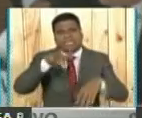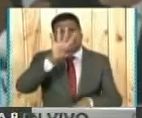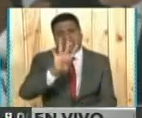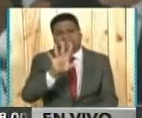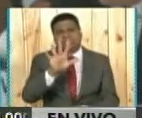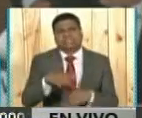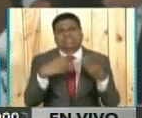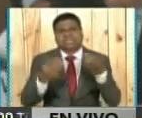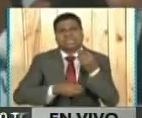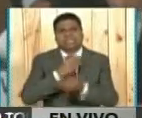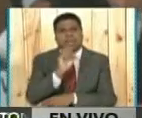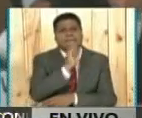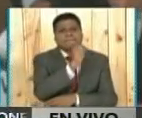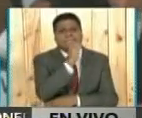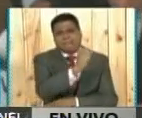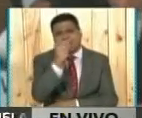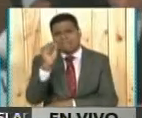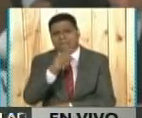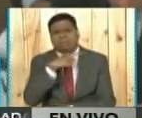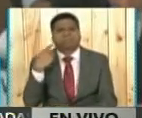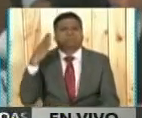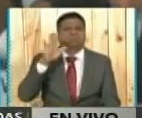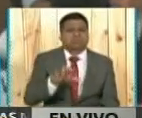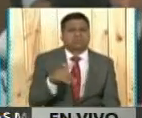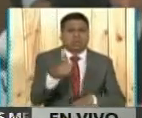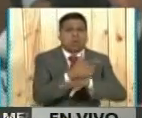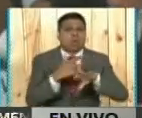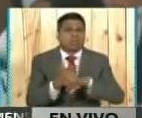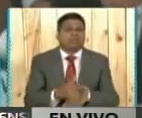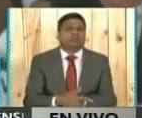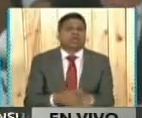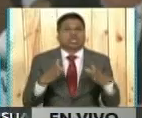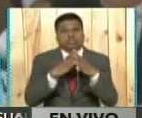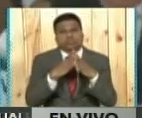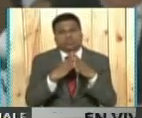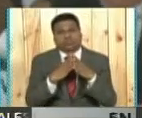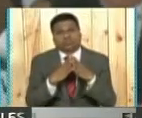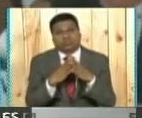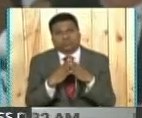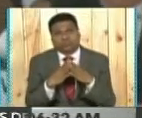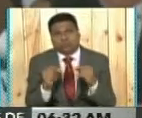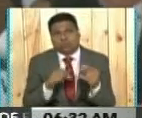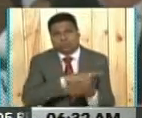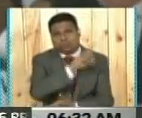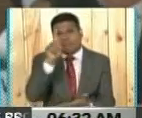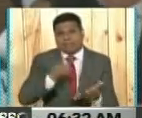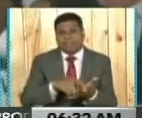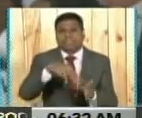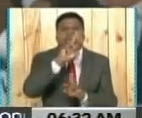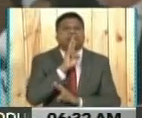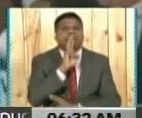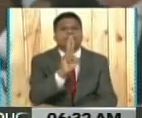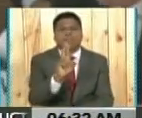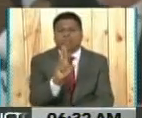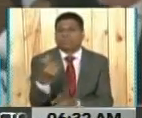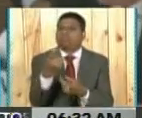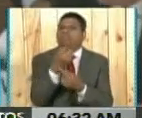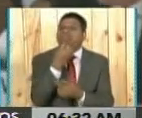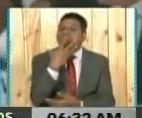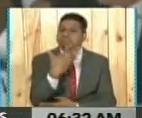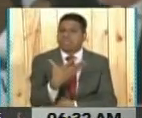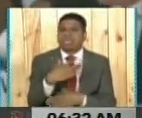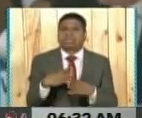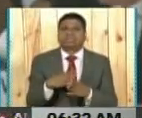76 homicidios cometidos por agentes del Estado, de los cuales fueron totalmente resueltos en el sentido que